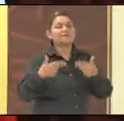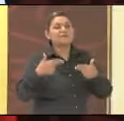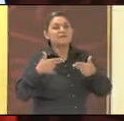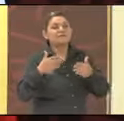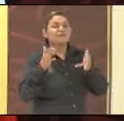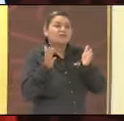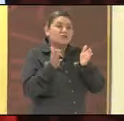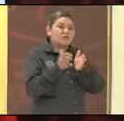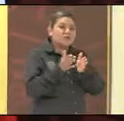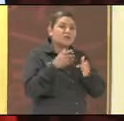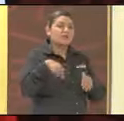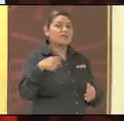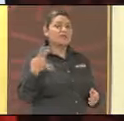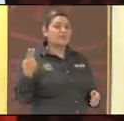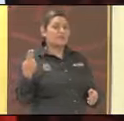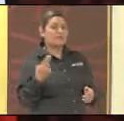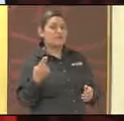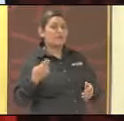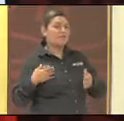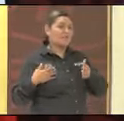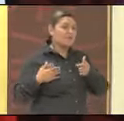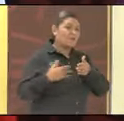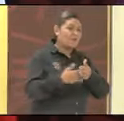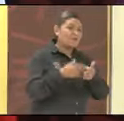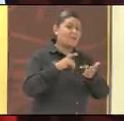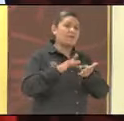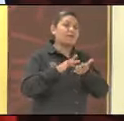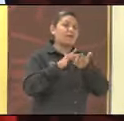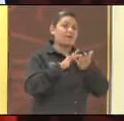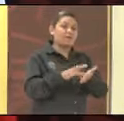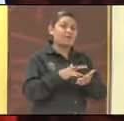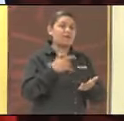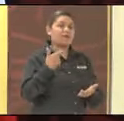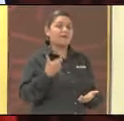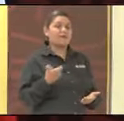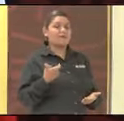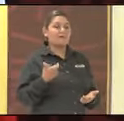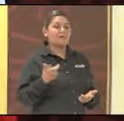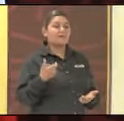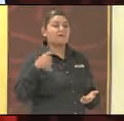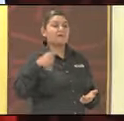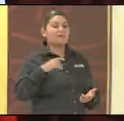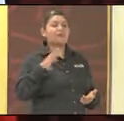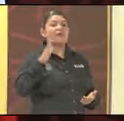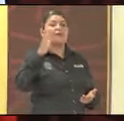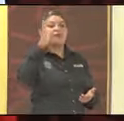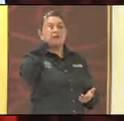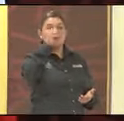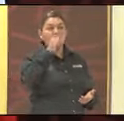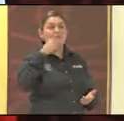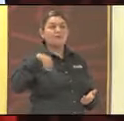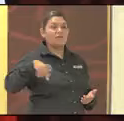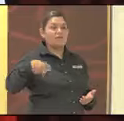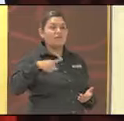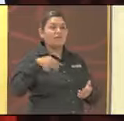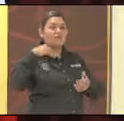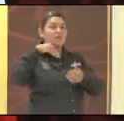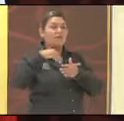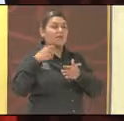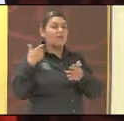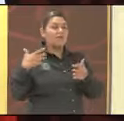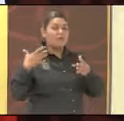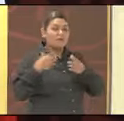pequeños, que necesitan un impulso, un apoyo económico. Esto lo vamos a hacer a través del Fondo